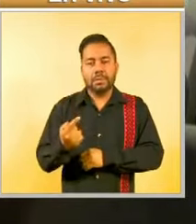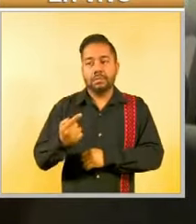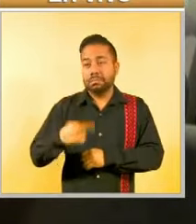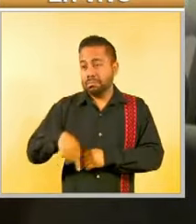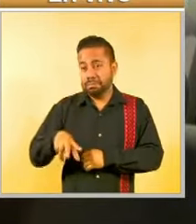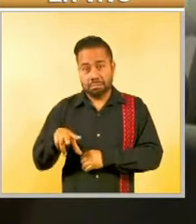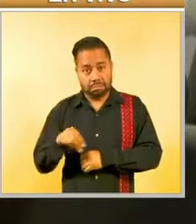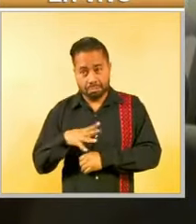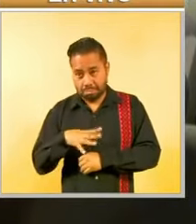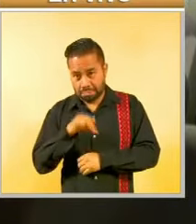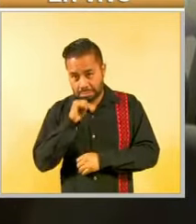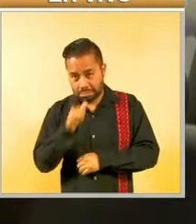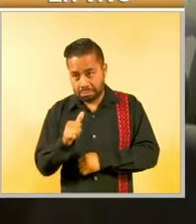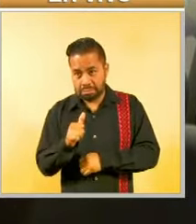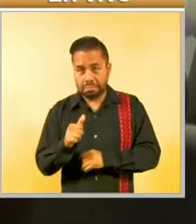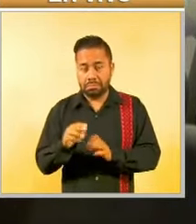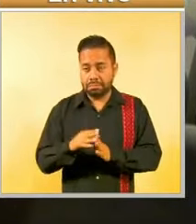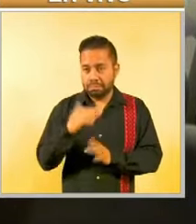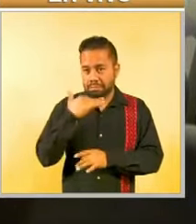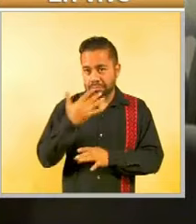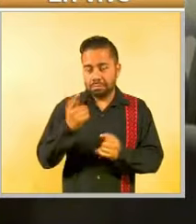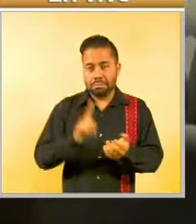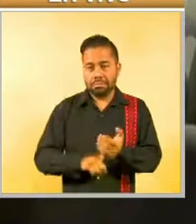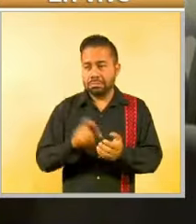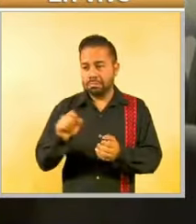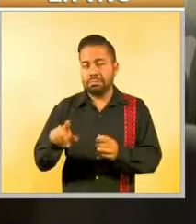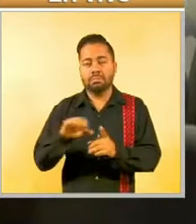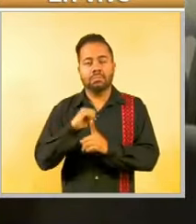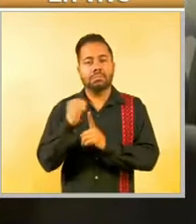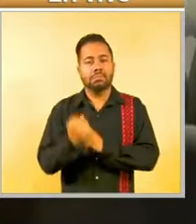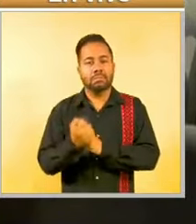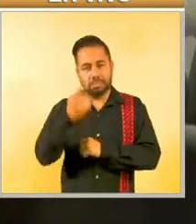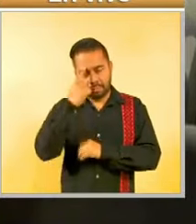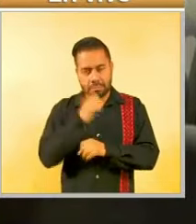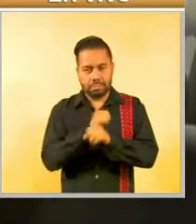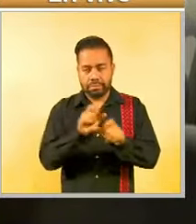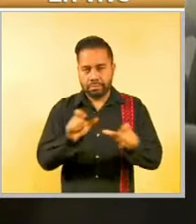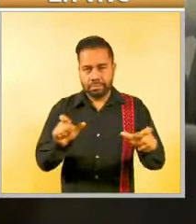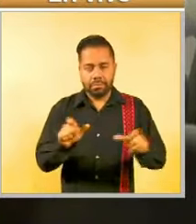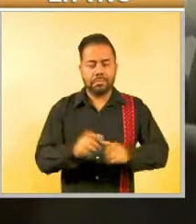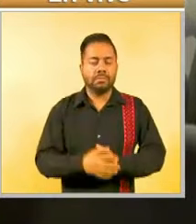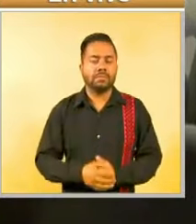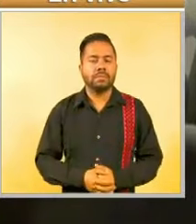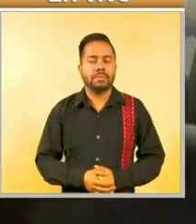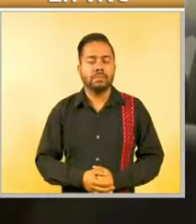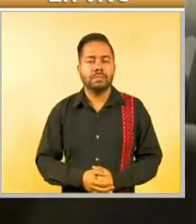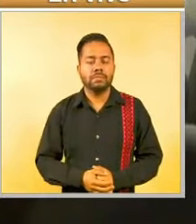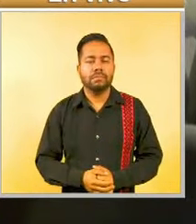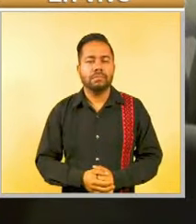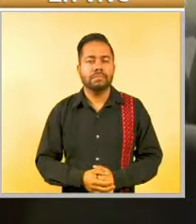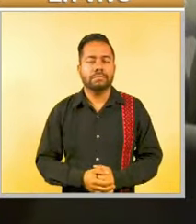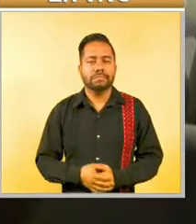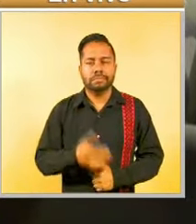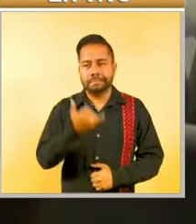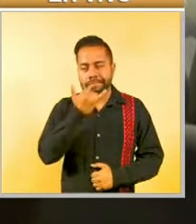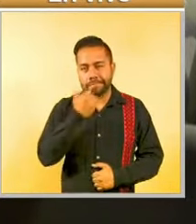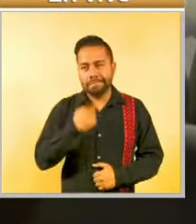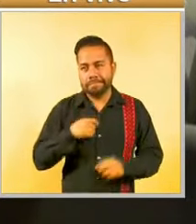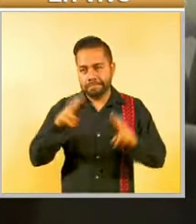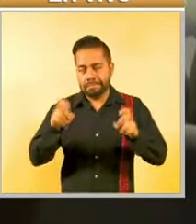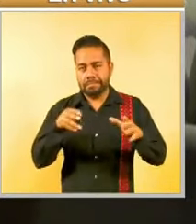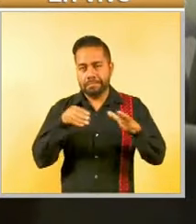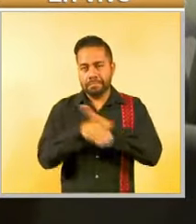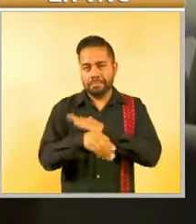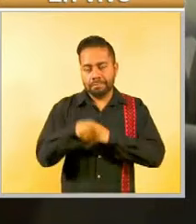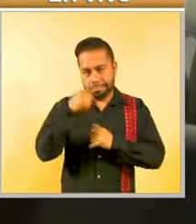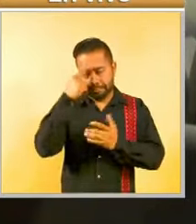habiendo por ahí alguna Mano Negra no dentro de de la misma situación de la seguridad perdóneme por meterme en estos asuntos Pero creo que